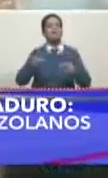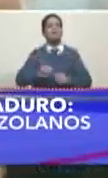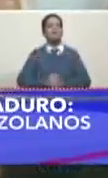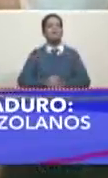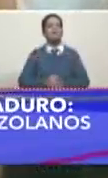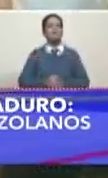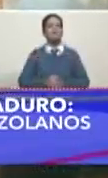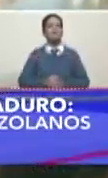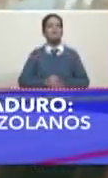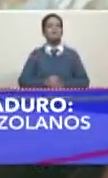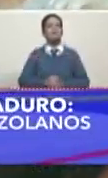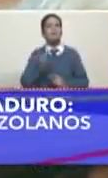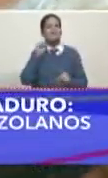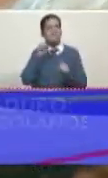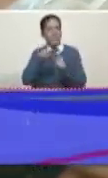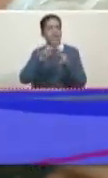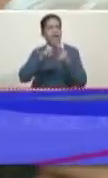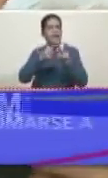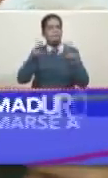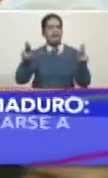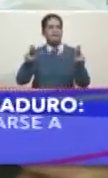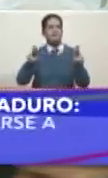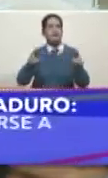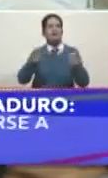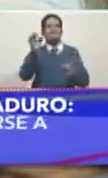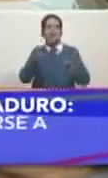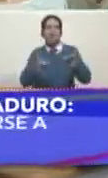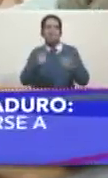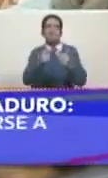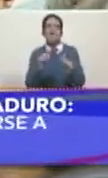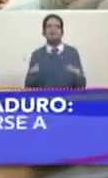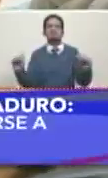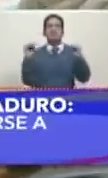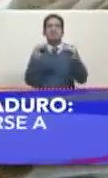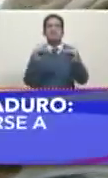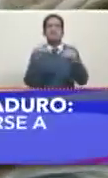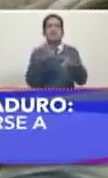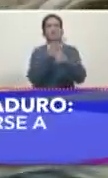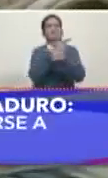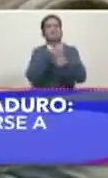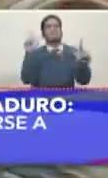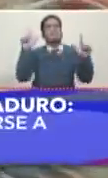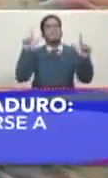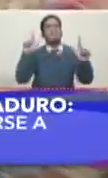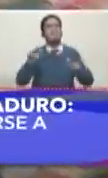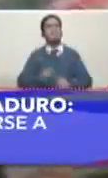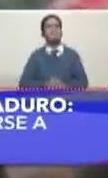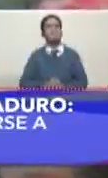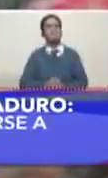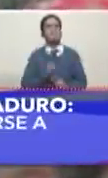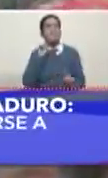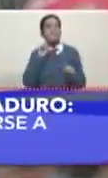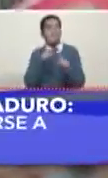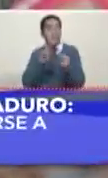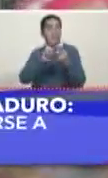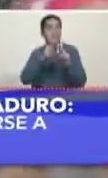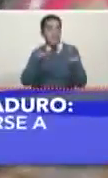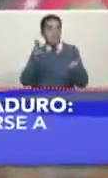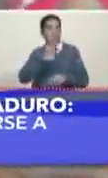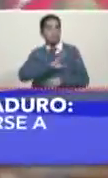guerreros, pero de la paz, de la justicia, de la igualdad, de la libertad, de la paz